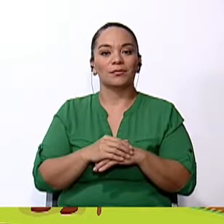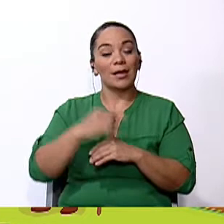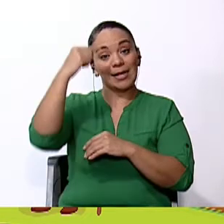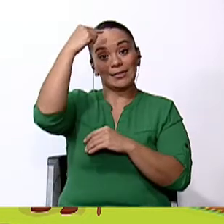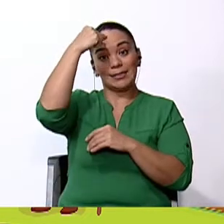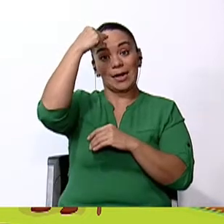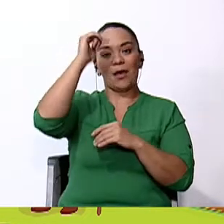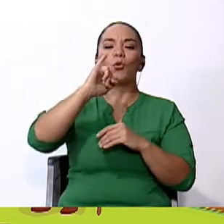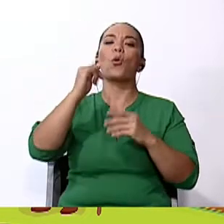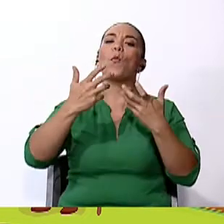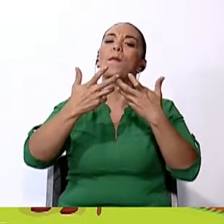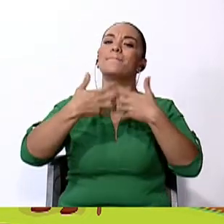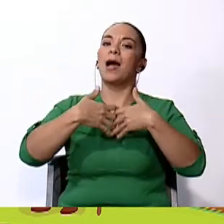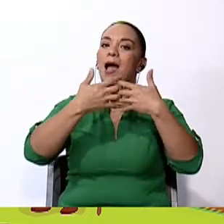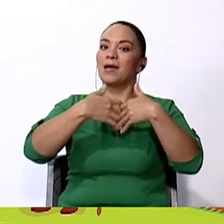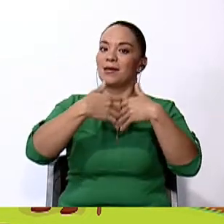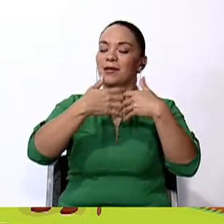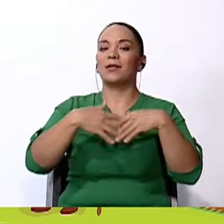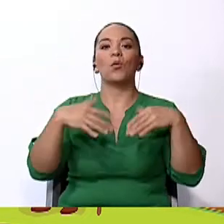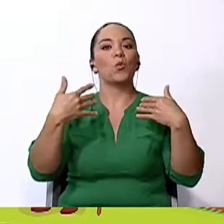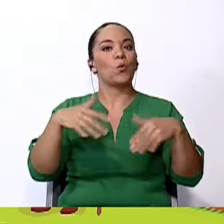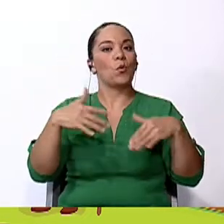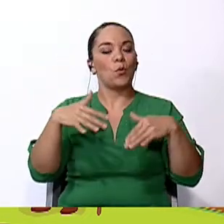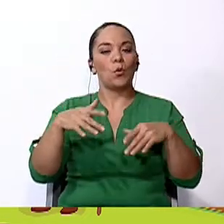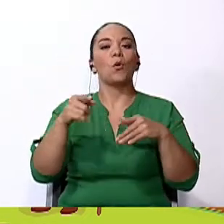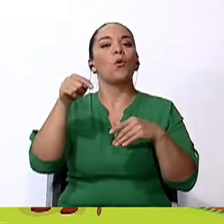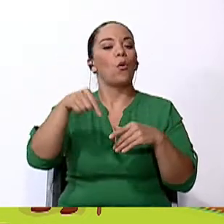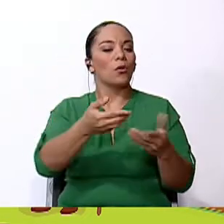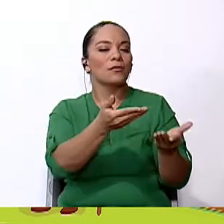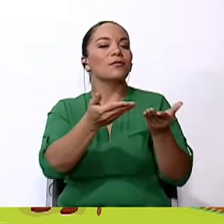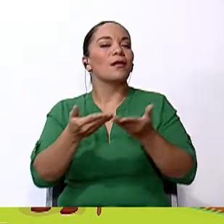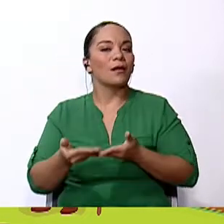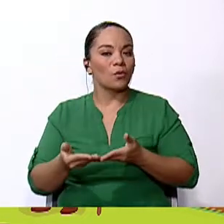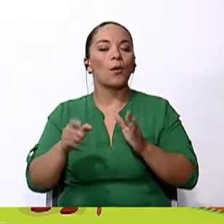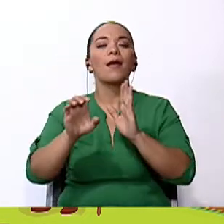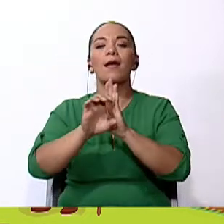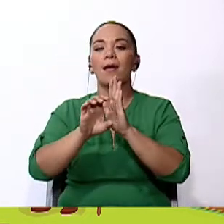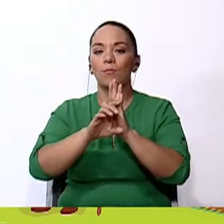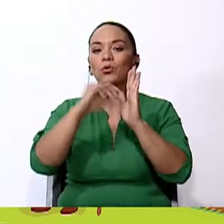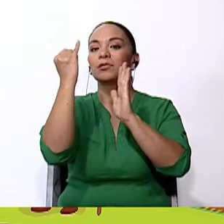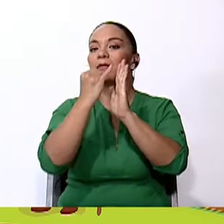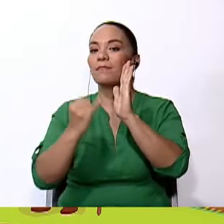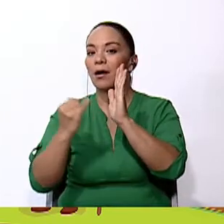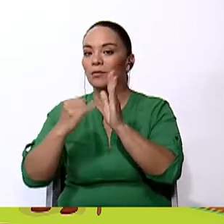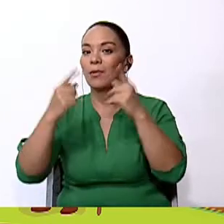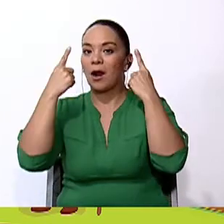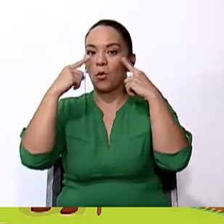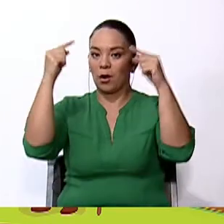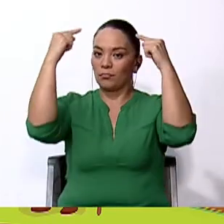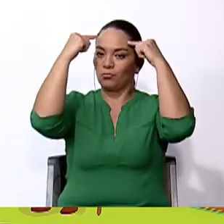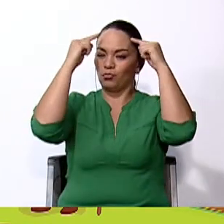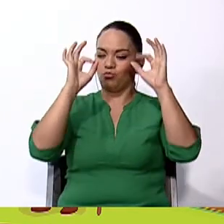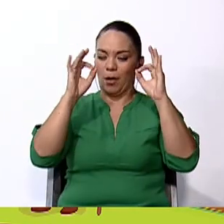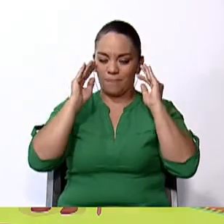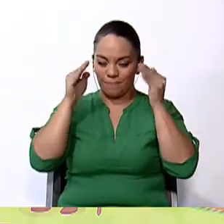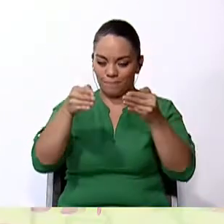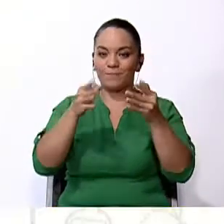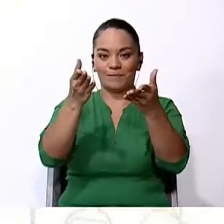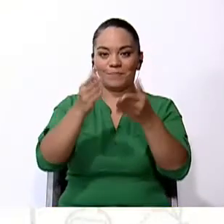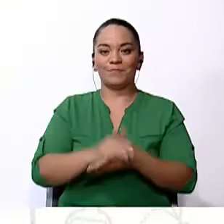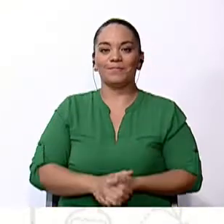como una máquina. Entonces, hoy les traigo unos ejemplos de imágenes para lograr esa concentración. Vamos a verlas.